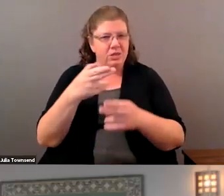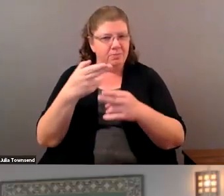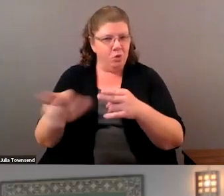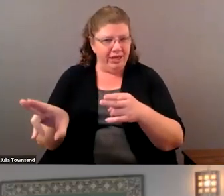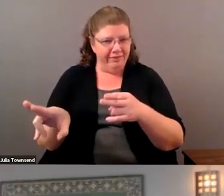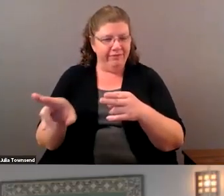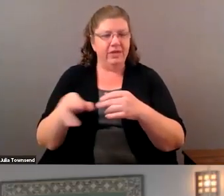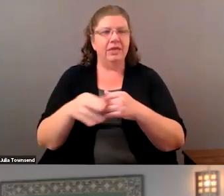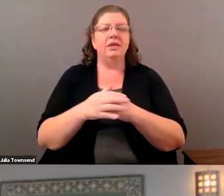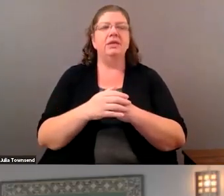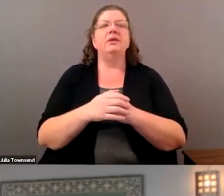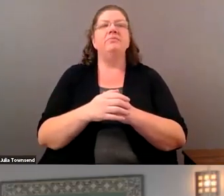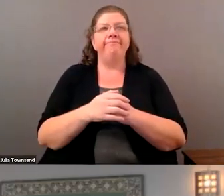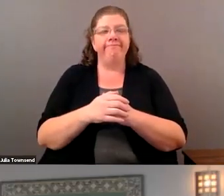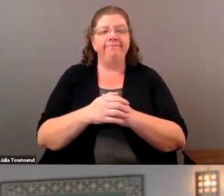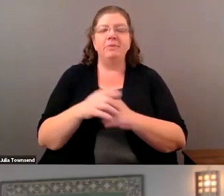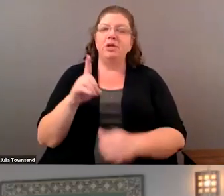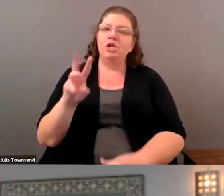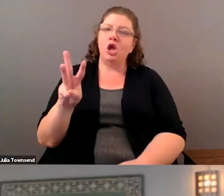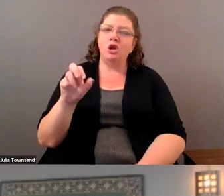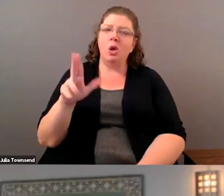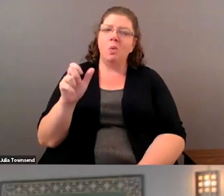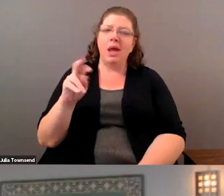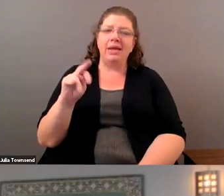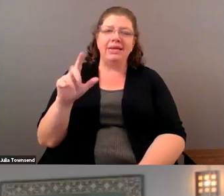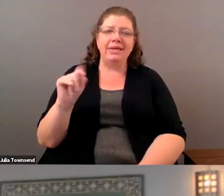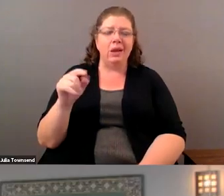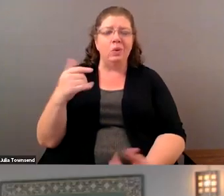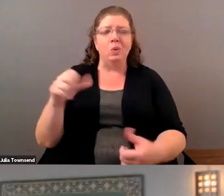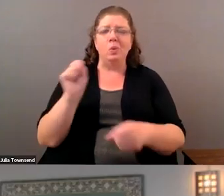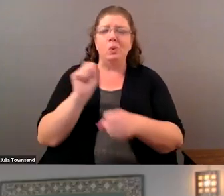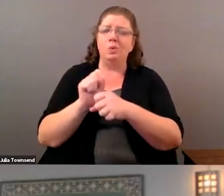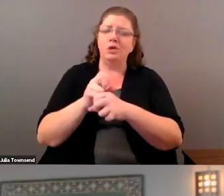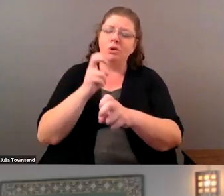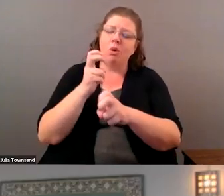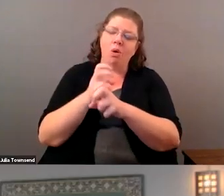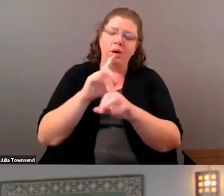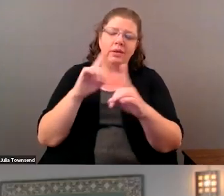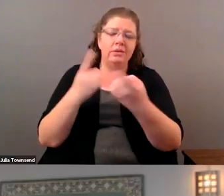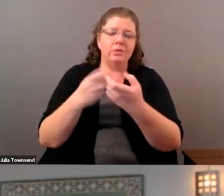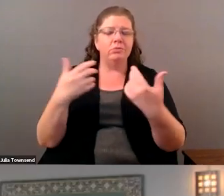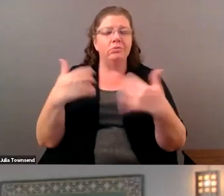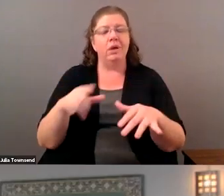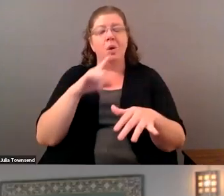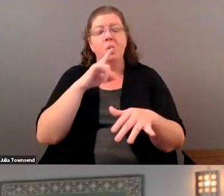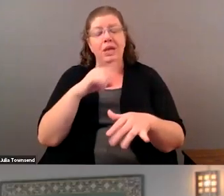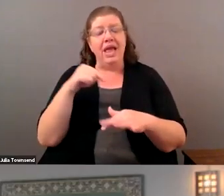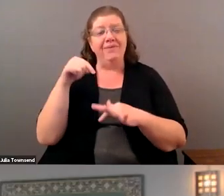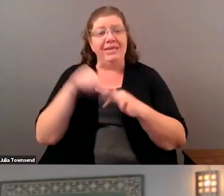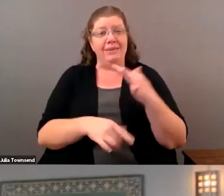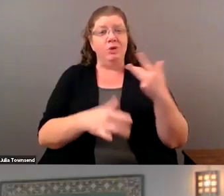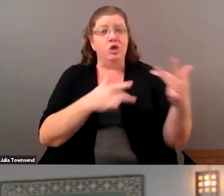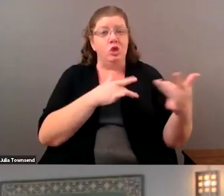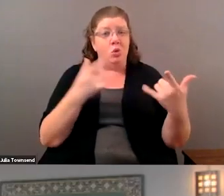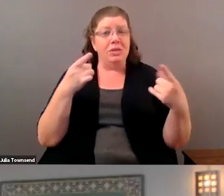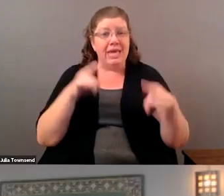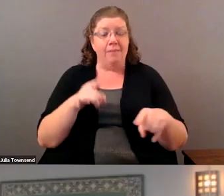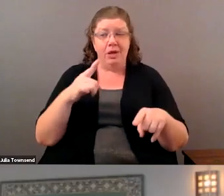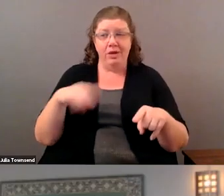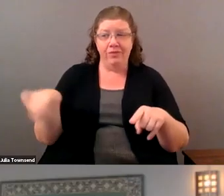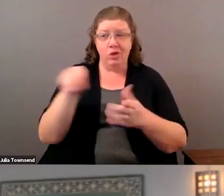si es muy bien gracias a sandra gracias miembros del consejo voy a ser breve y pues si yo sé que